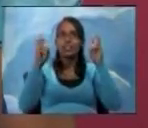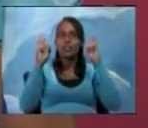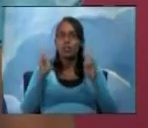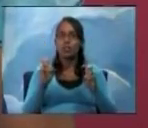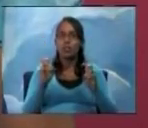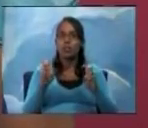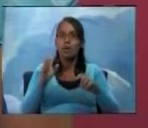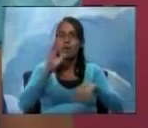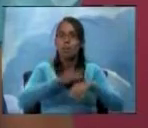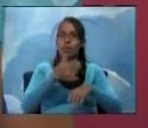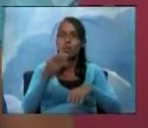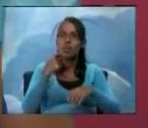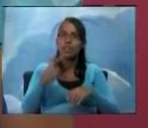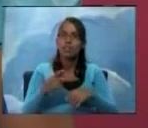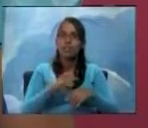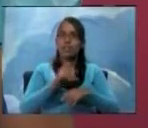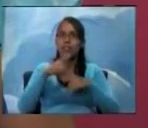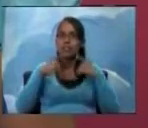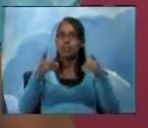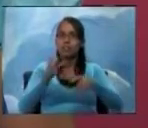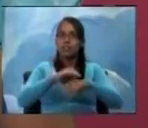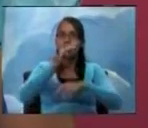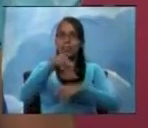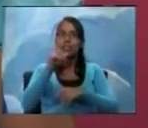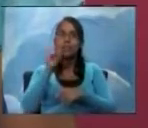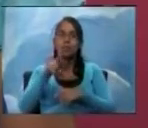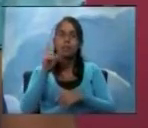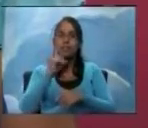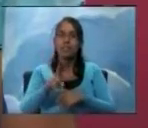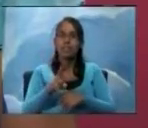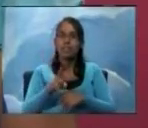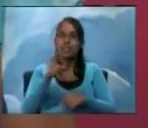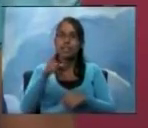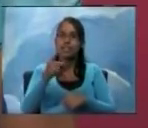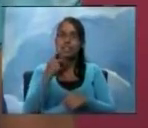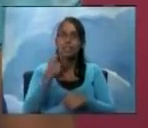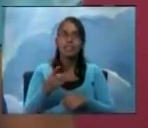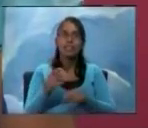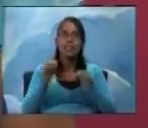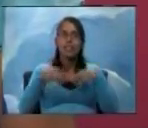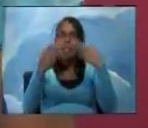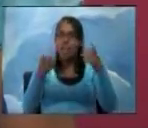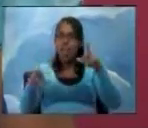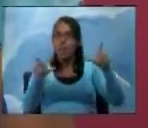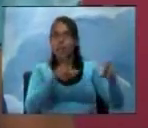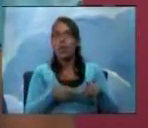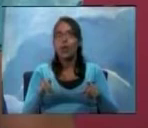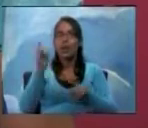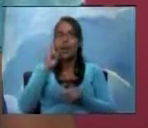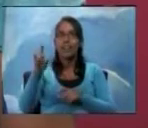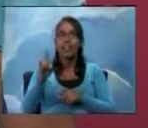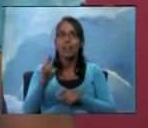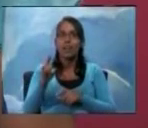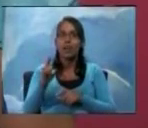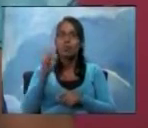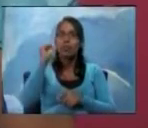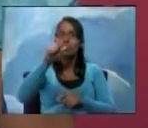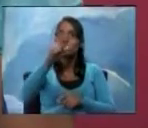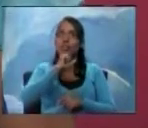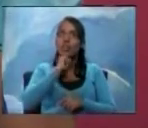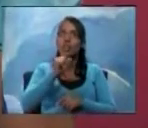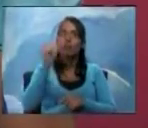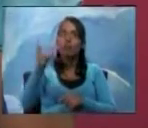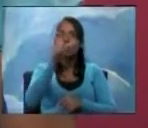nuevas. ¿Por qué dice que debemos dejar la mentira? El texto que leí dice, ni deis lugar al diablo. Si tú eres una